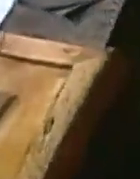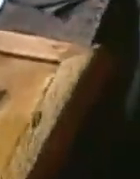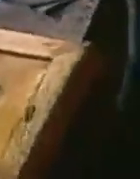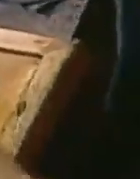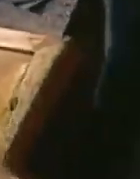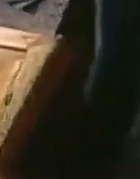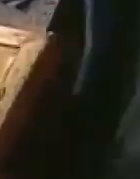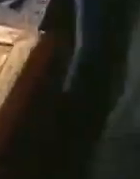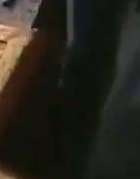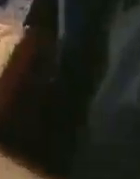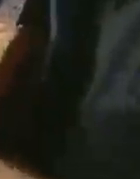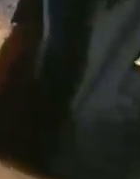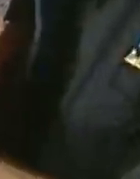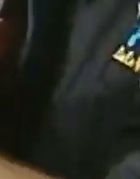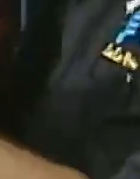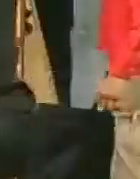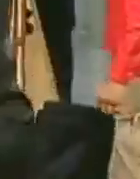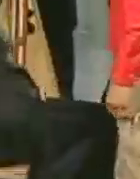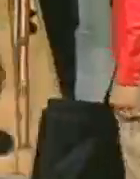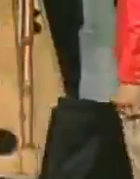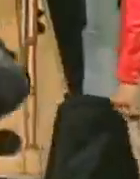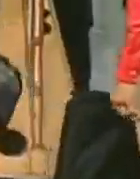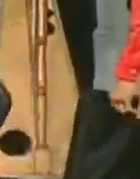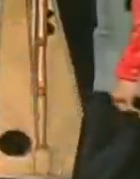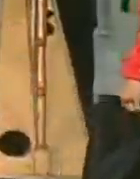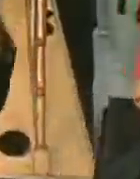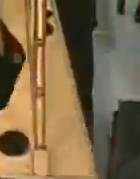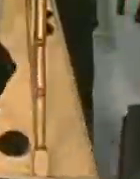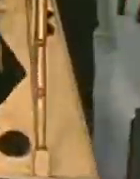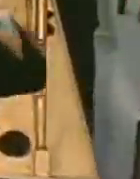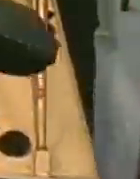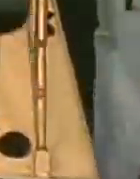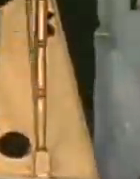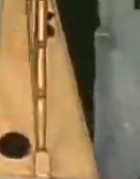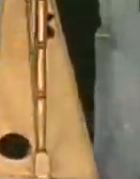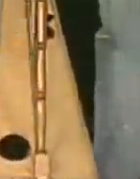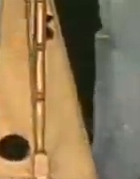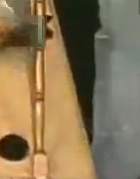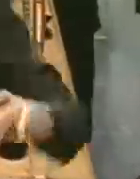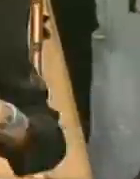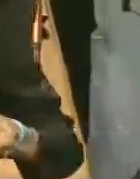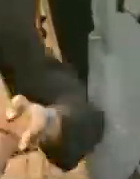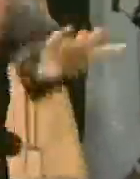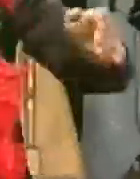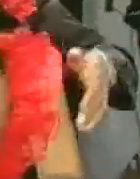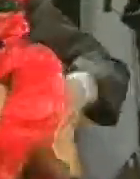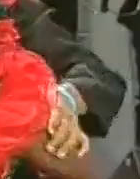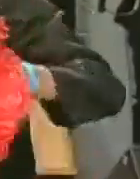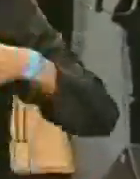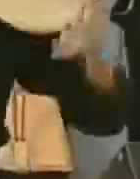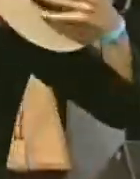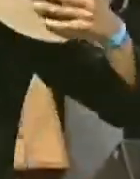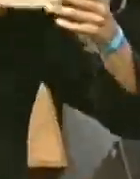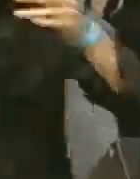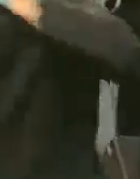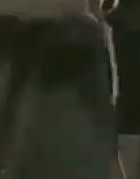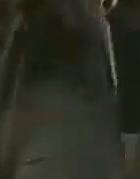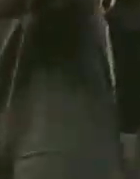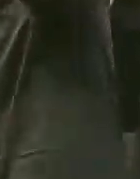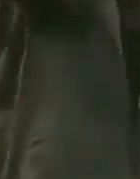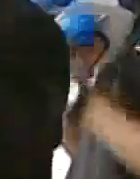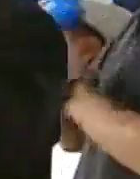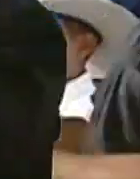Presidente, yo lo quiero saludar con el cuatira maraca y mi folclore nacional, acompañado de un equipo número uno